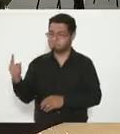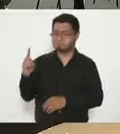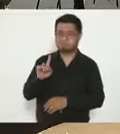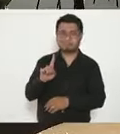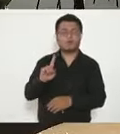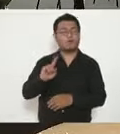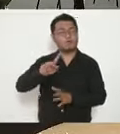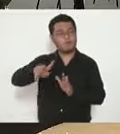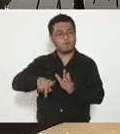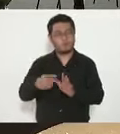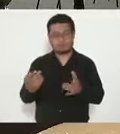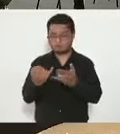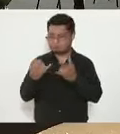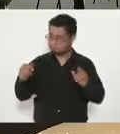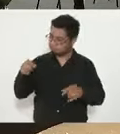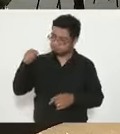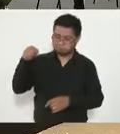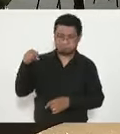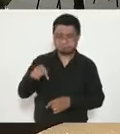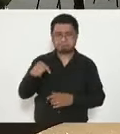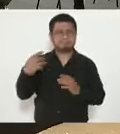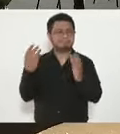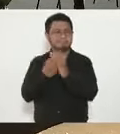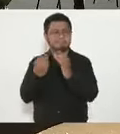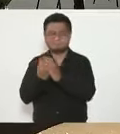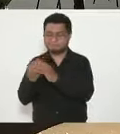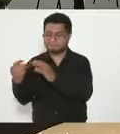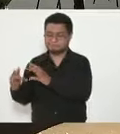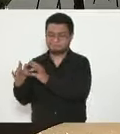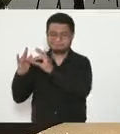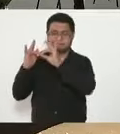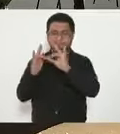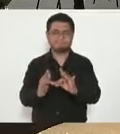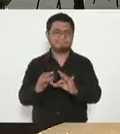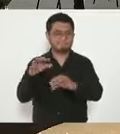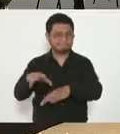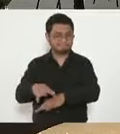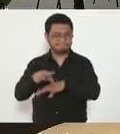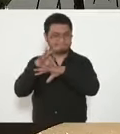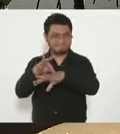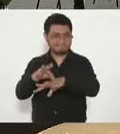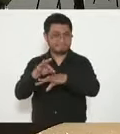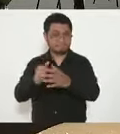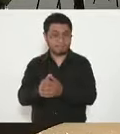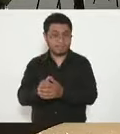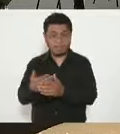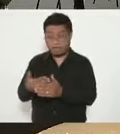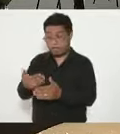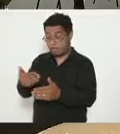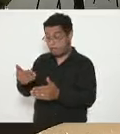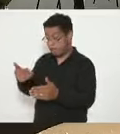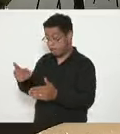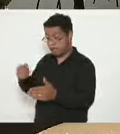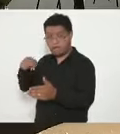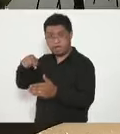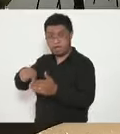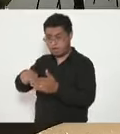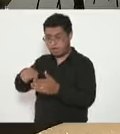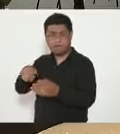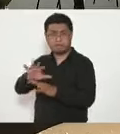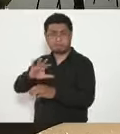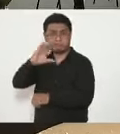reiniciar las clases presenciales en Yucatán antes de que finalice este